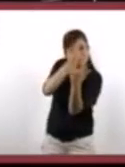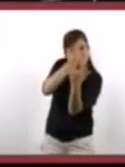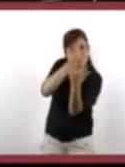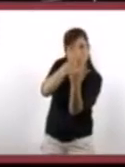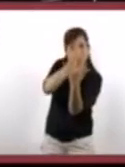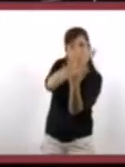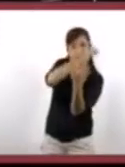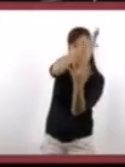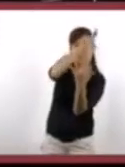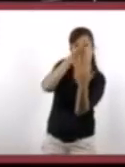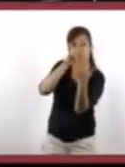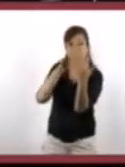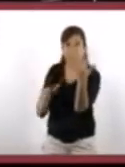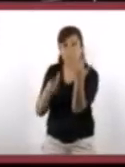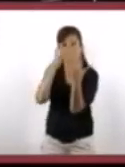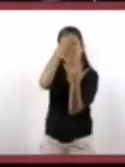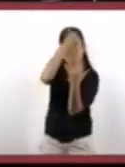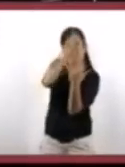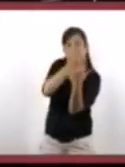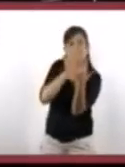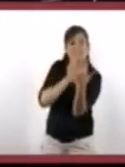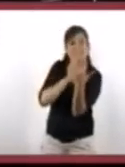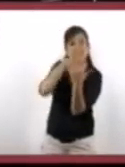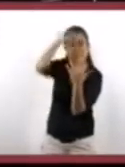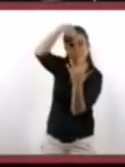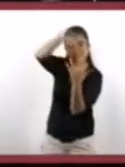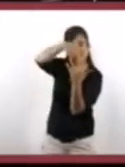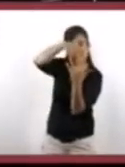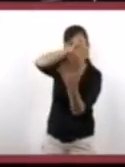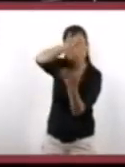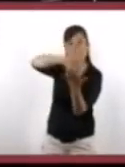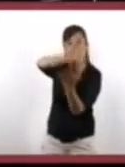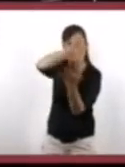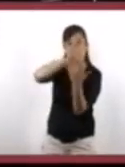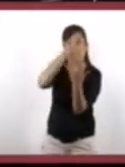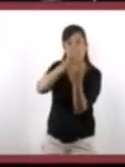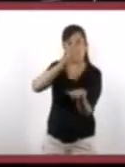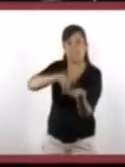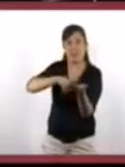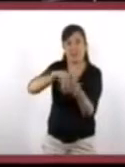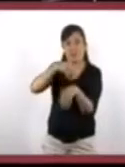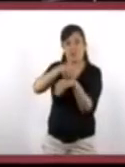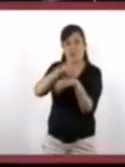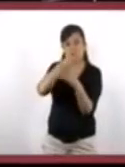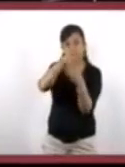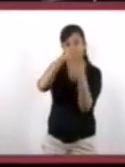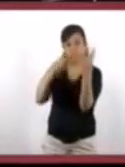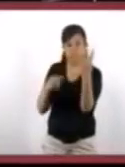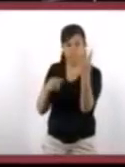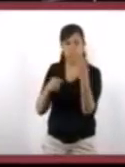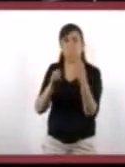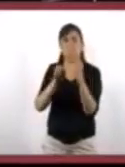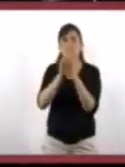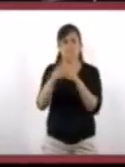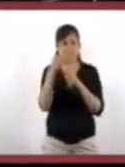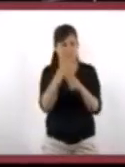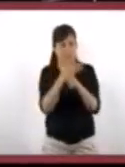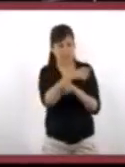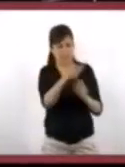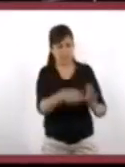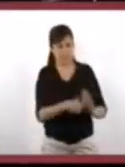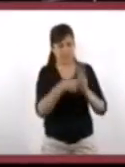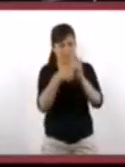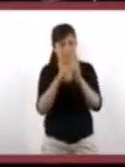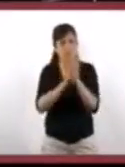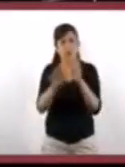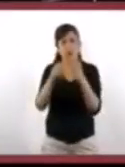los valores de menor a mayor, la mediana es el que se encuentra ubicado exactamente a la mitad de los valores. ¿Y cuál es la mediana para este conjunto